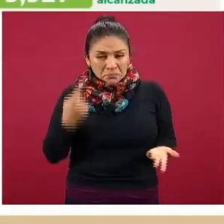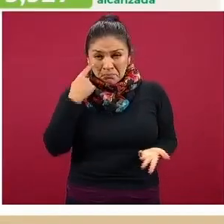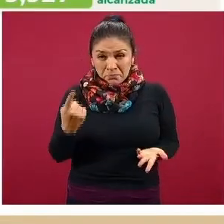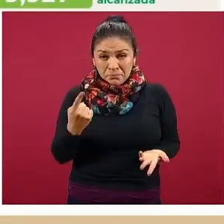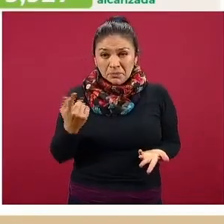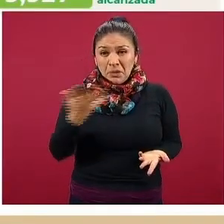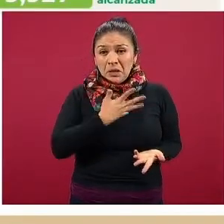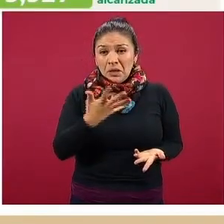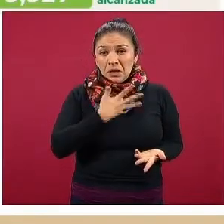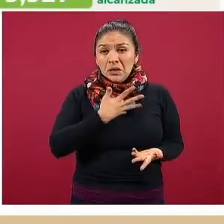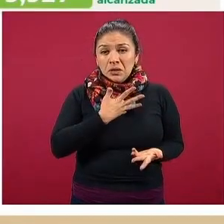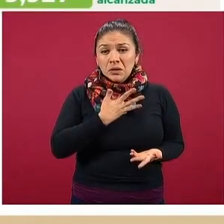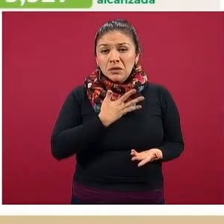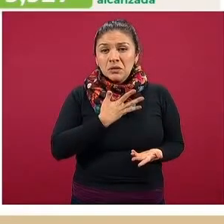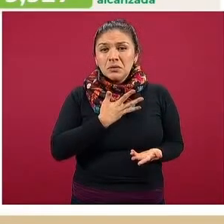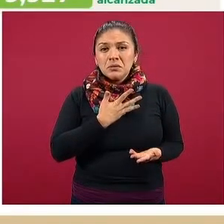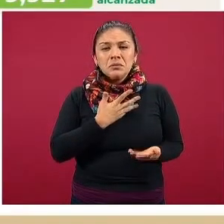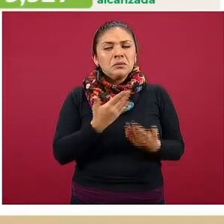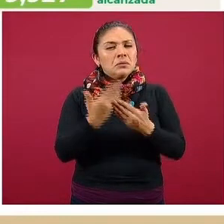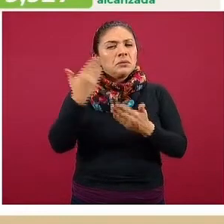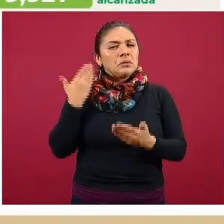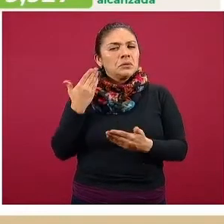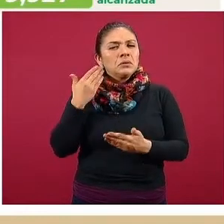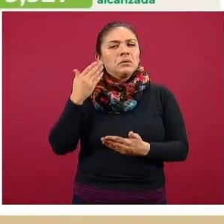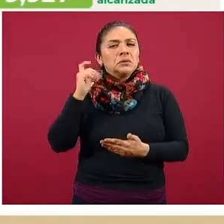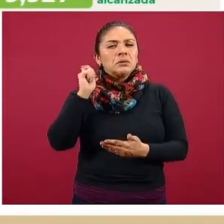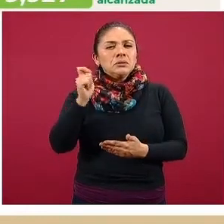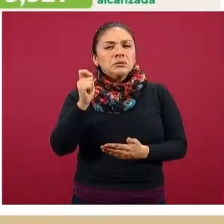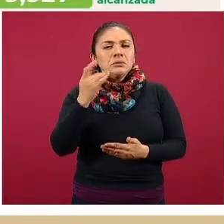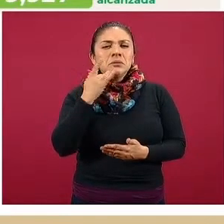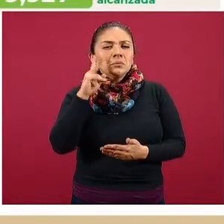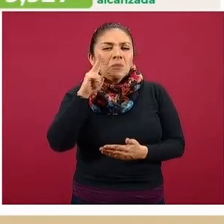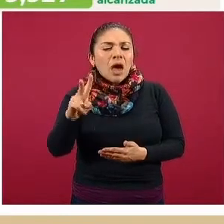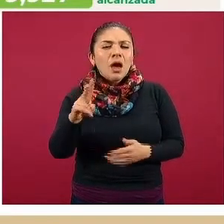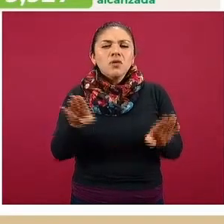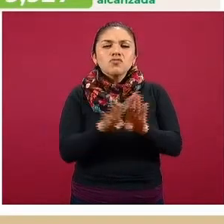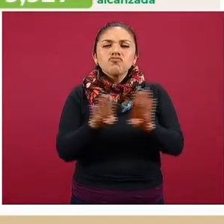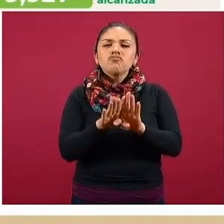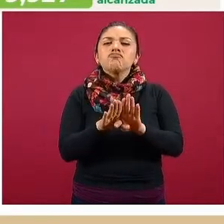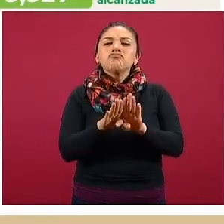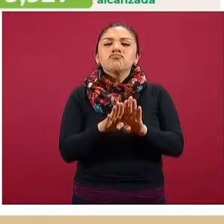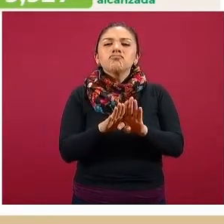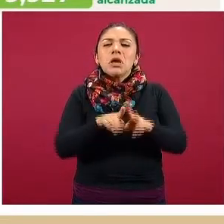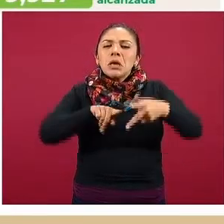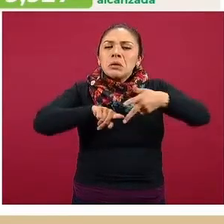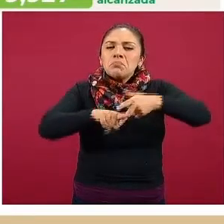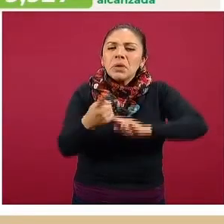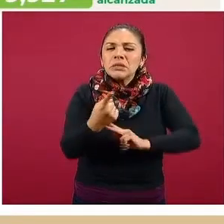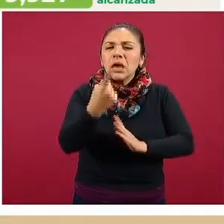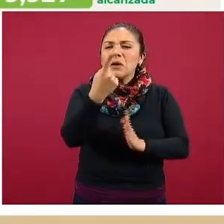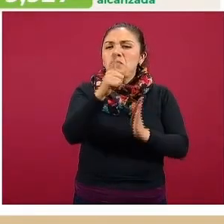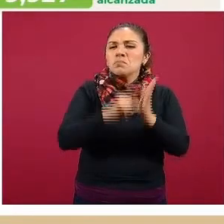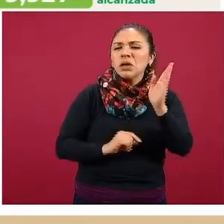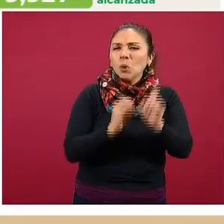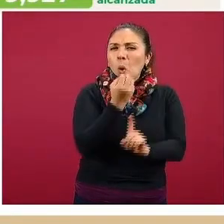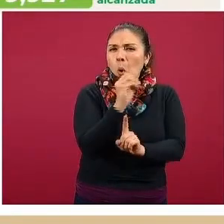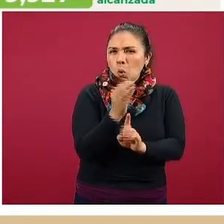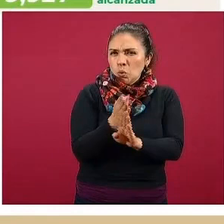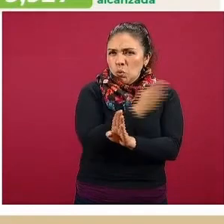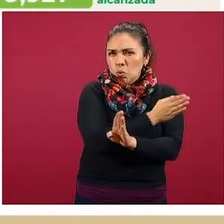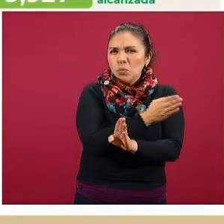punto bajo que en su momento alcanzamos prácticamente a los inicios del mes de